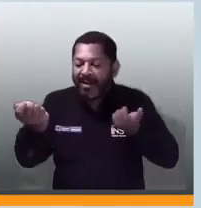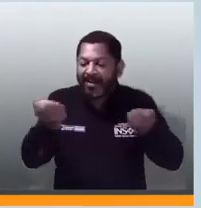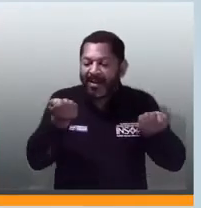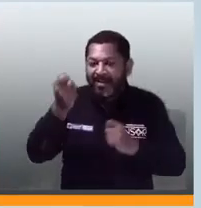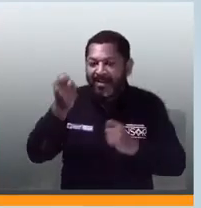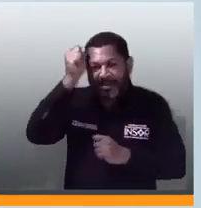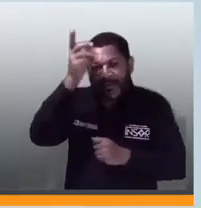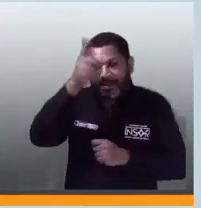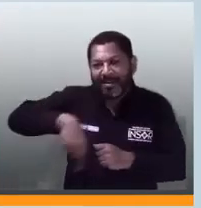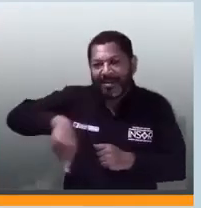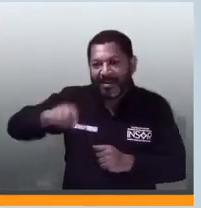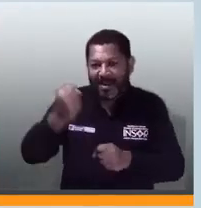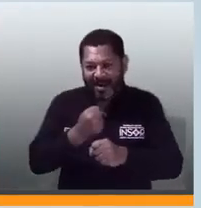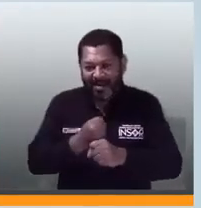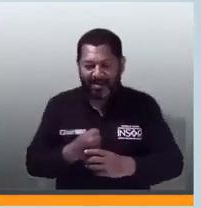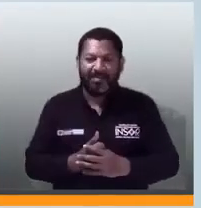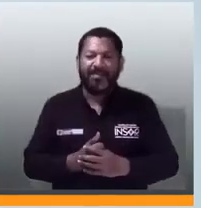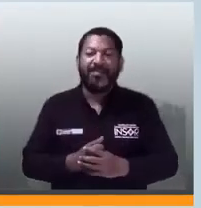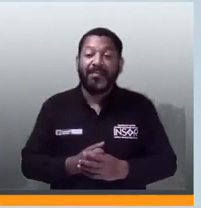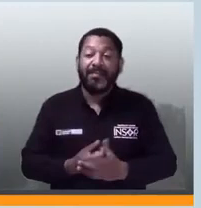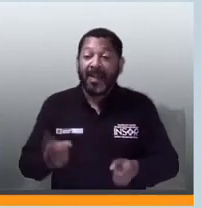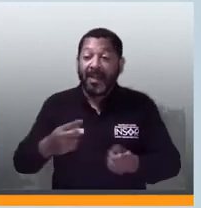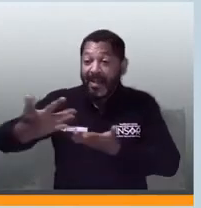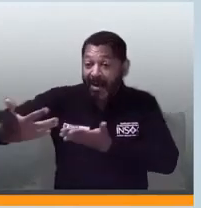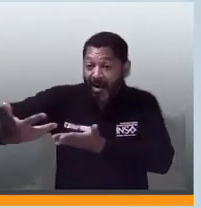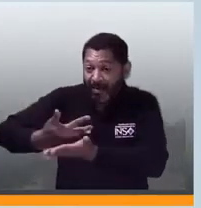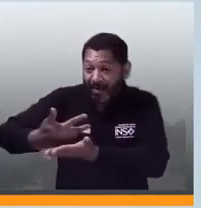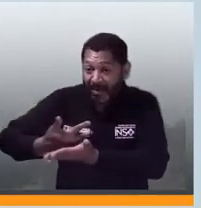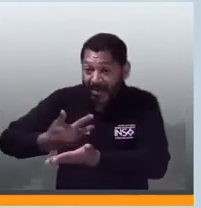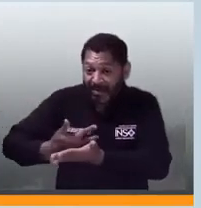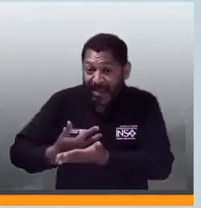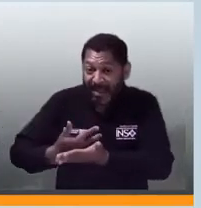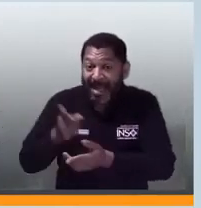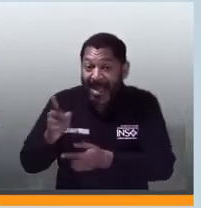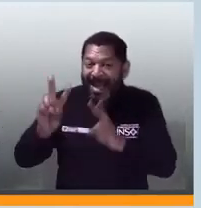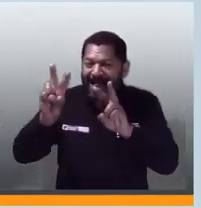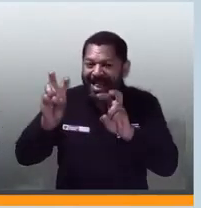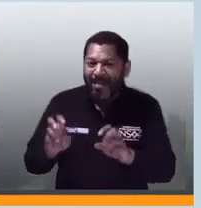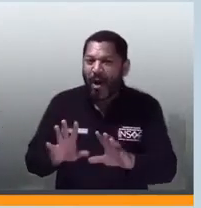taller. También nos recomendaron que algunas temáticas se podían